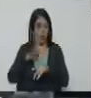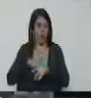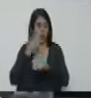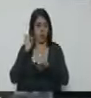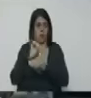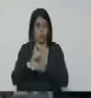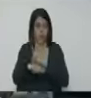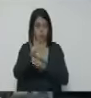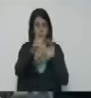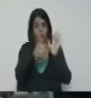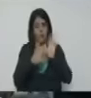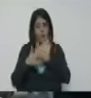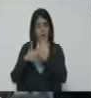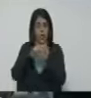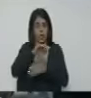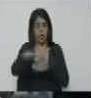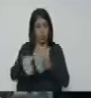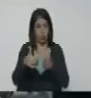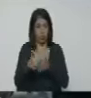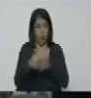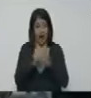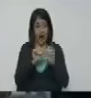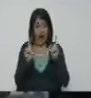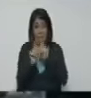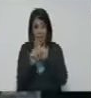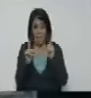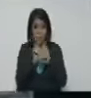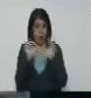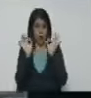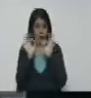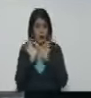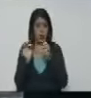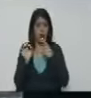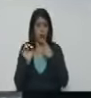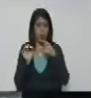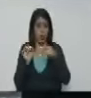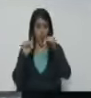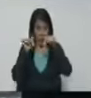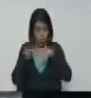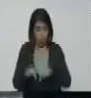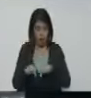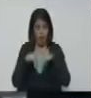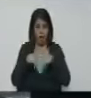transmitir en vivo y en directo, sin gritar, lo que vine aquí hoy a decir.